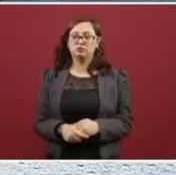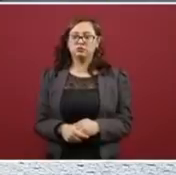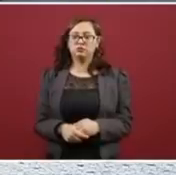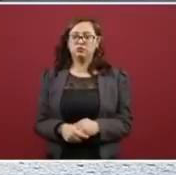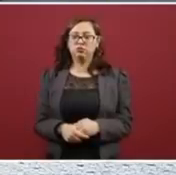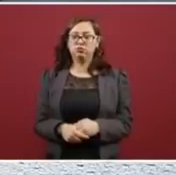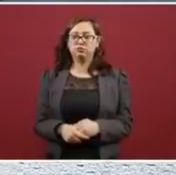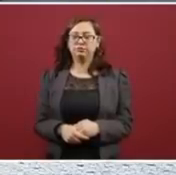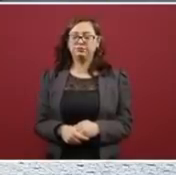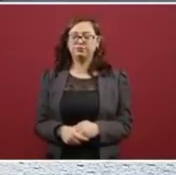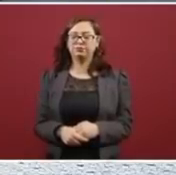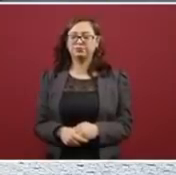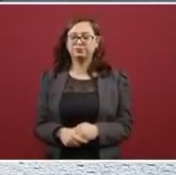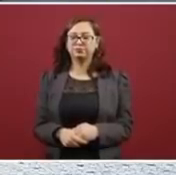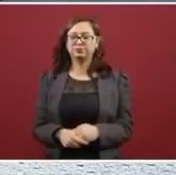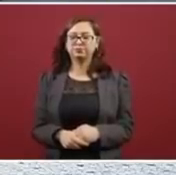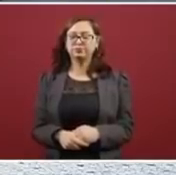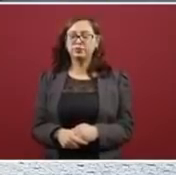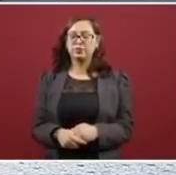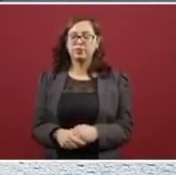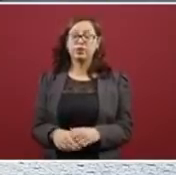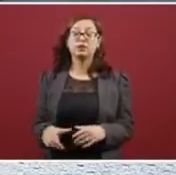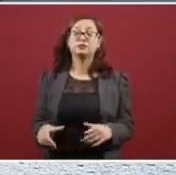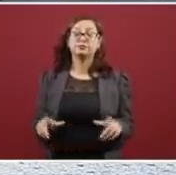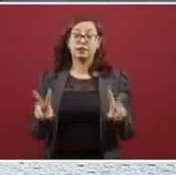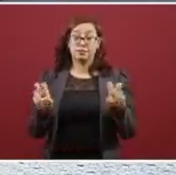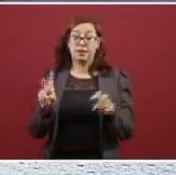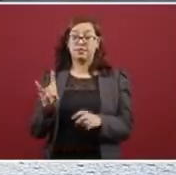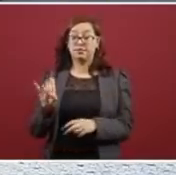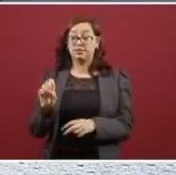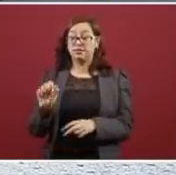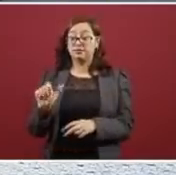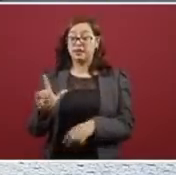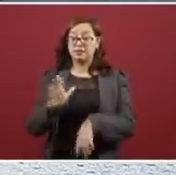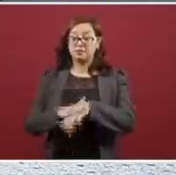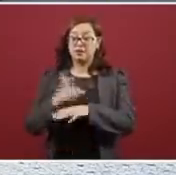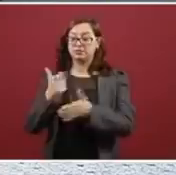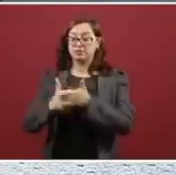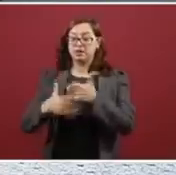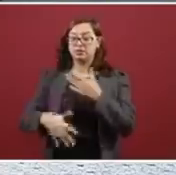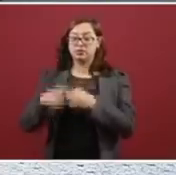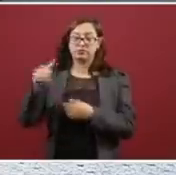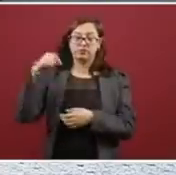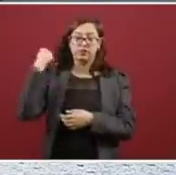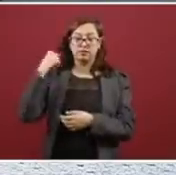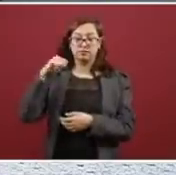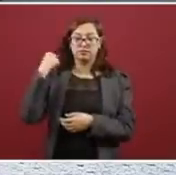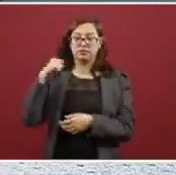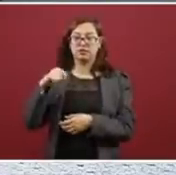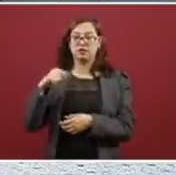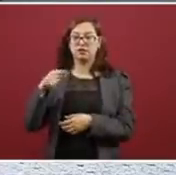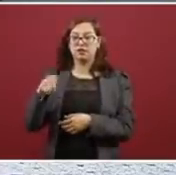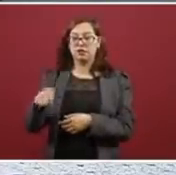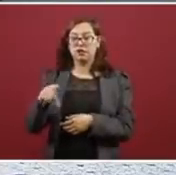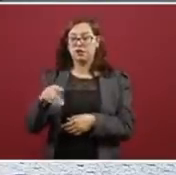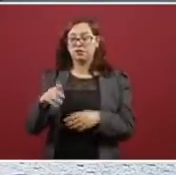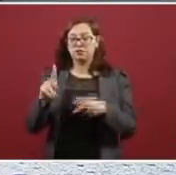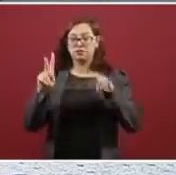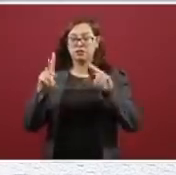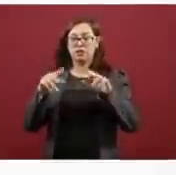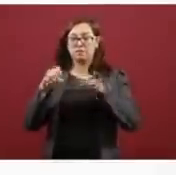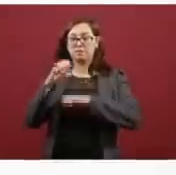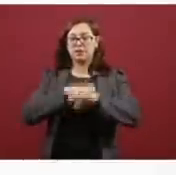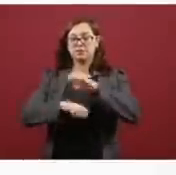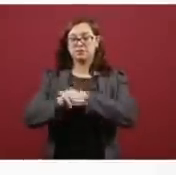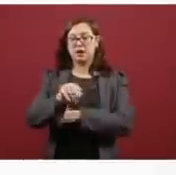más baratos en diésel macuspana tabasco el consorcio marín